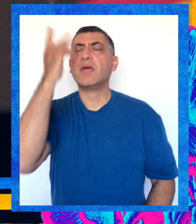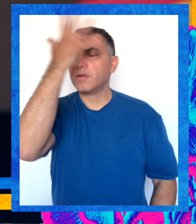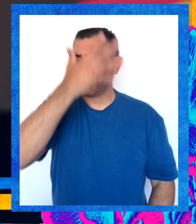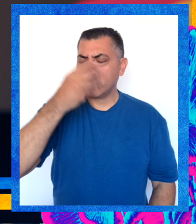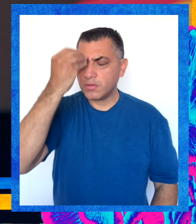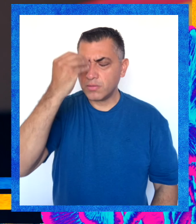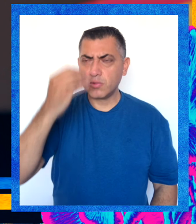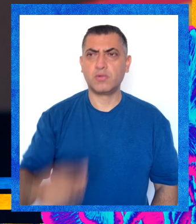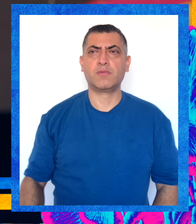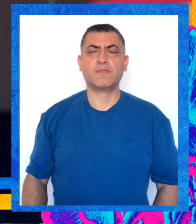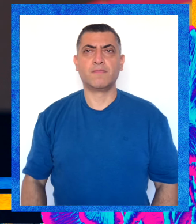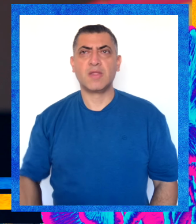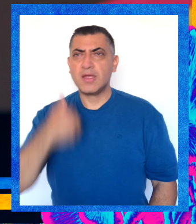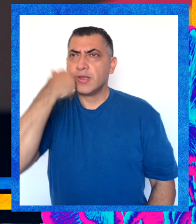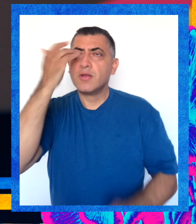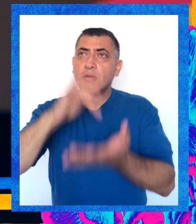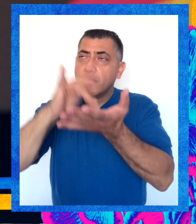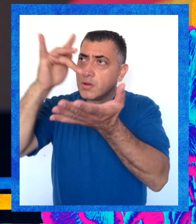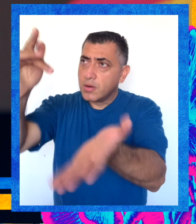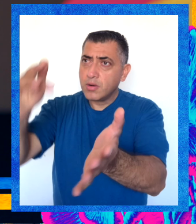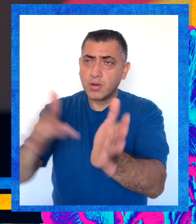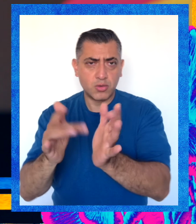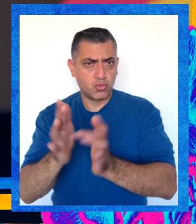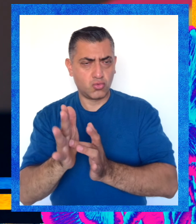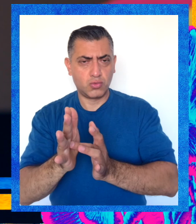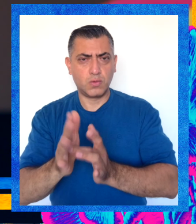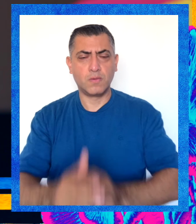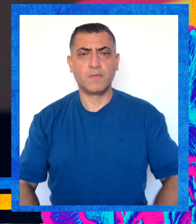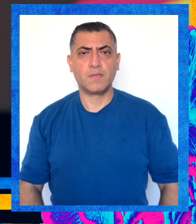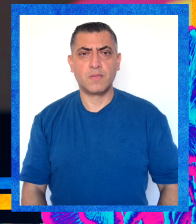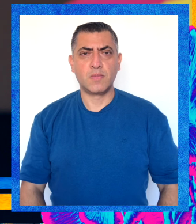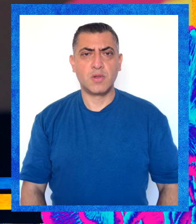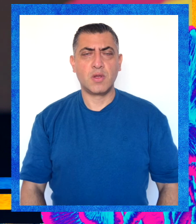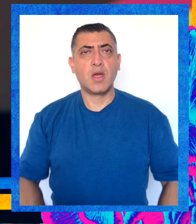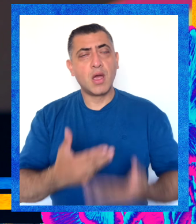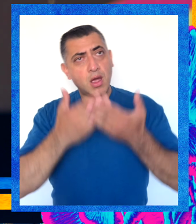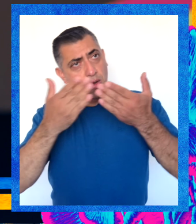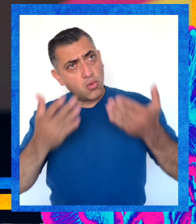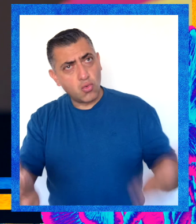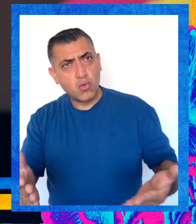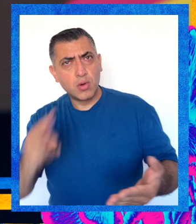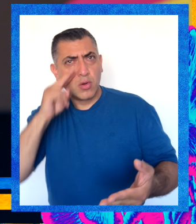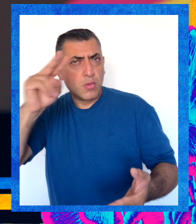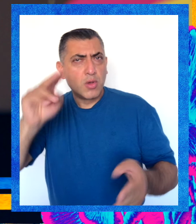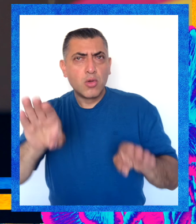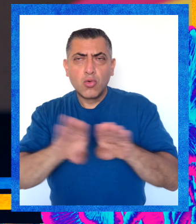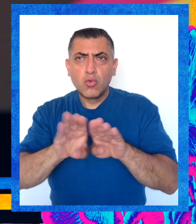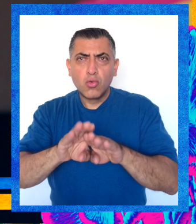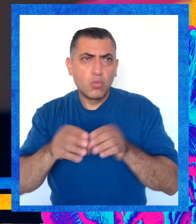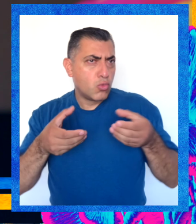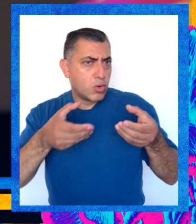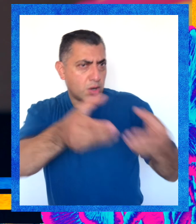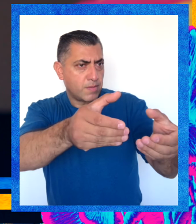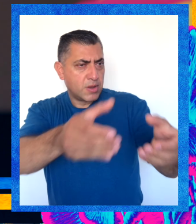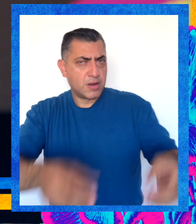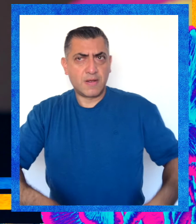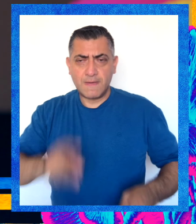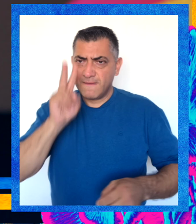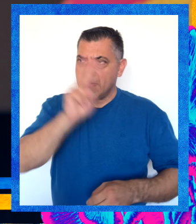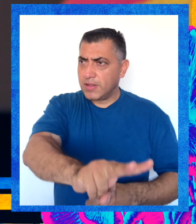precioso quiero agradecerte por jesús a quien ahora veo como el camino